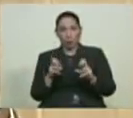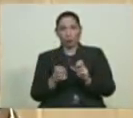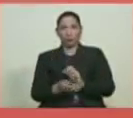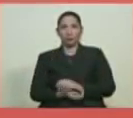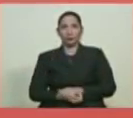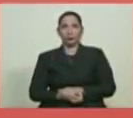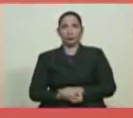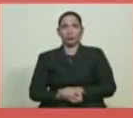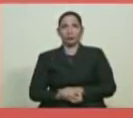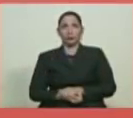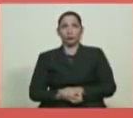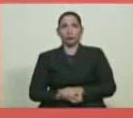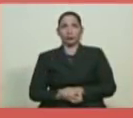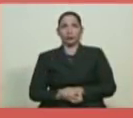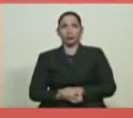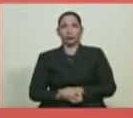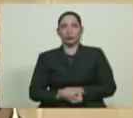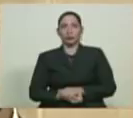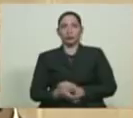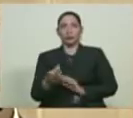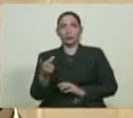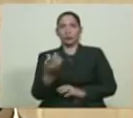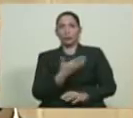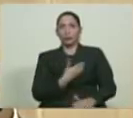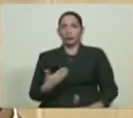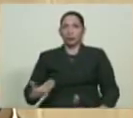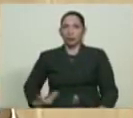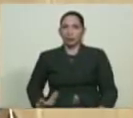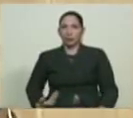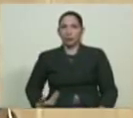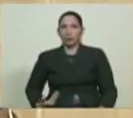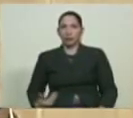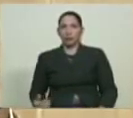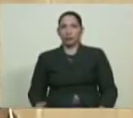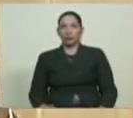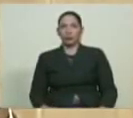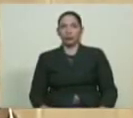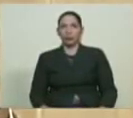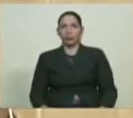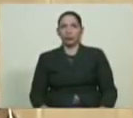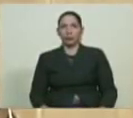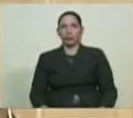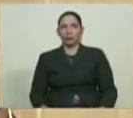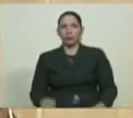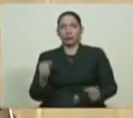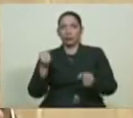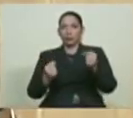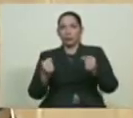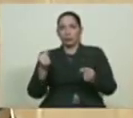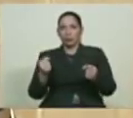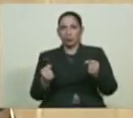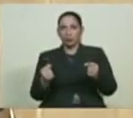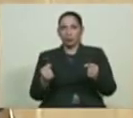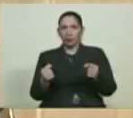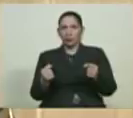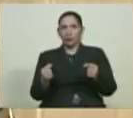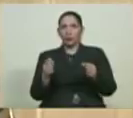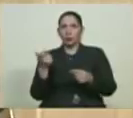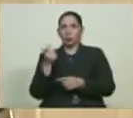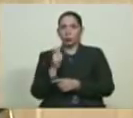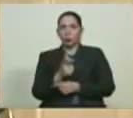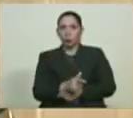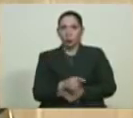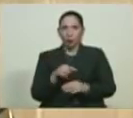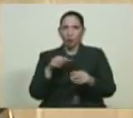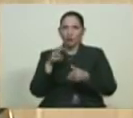ayer la vicepresidenta habló acerca de lo que fue tanto para el transporte superficial como para el transporte subterráneo.